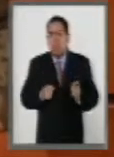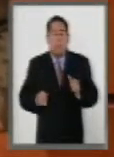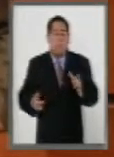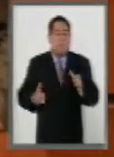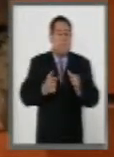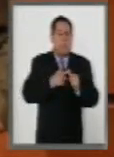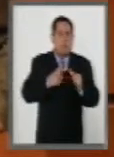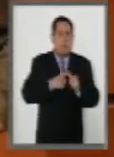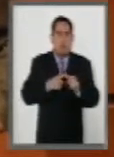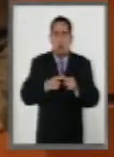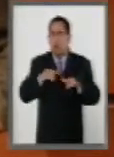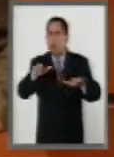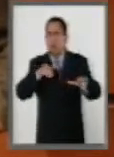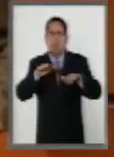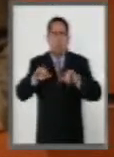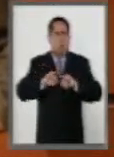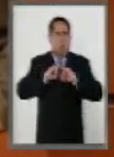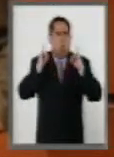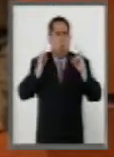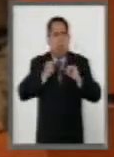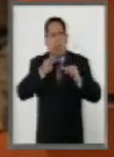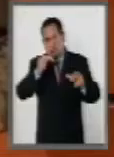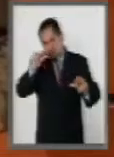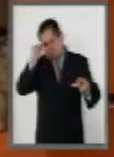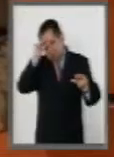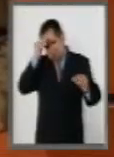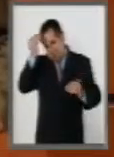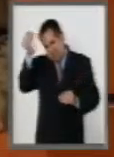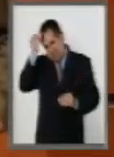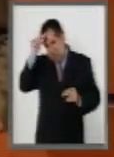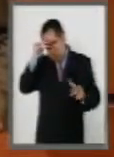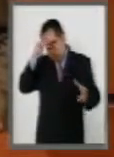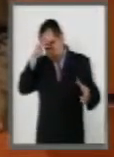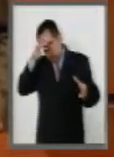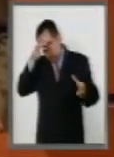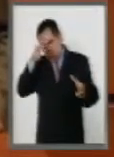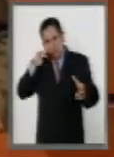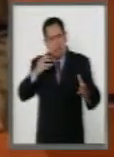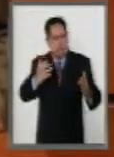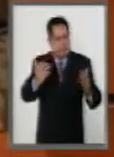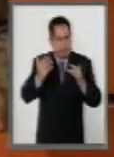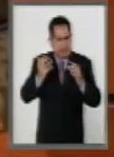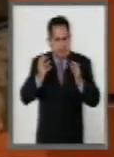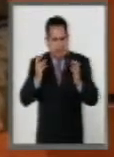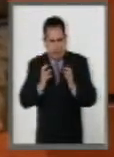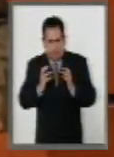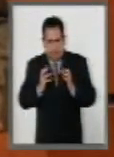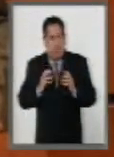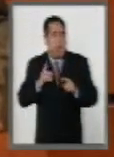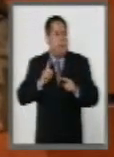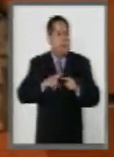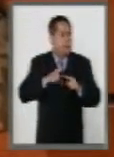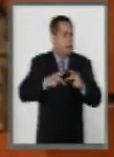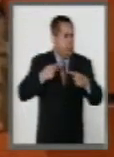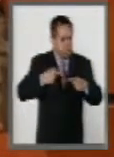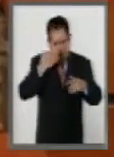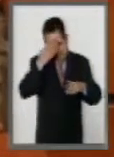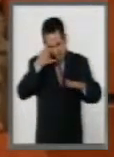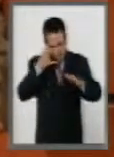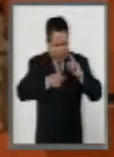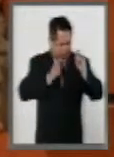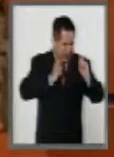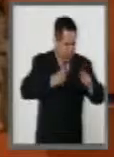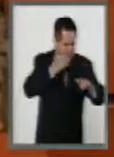la Junta de Sabios, es decir, a las personas que más conocieran sobre el tema,